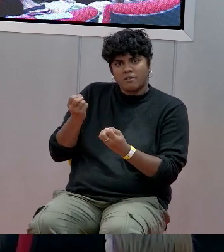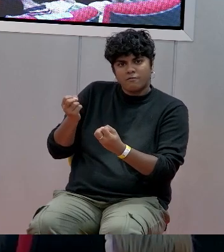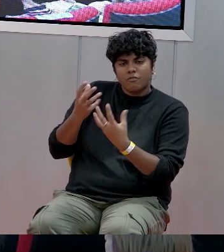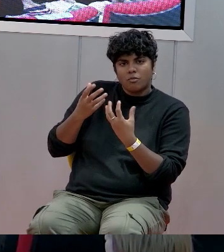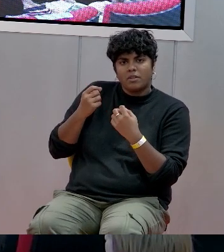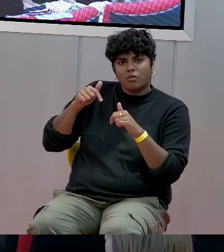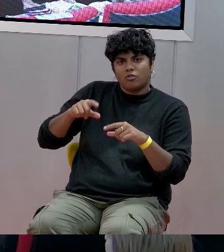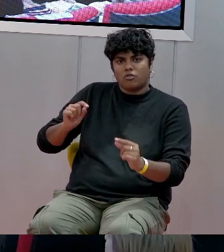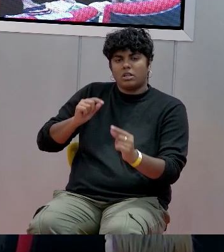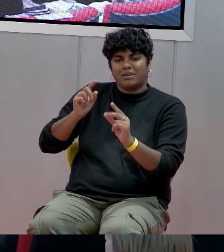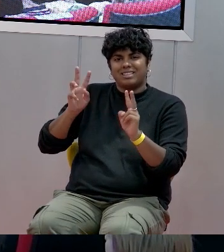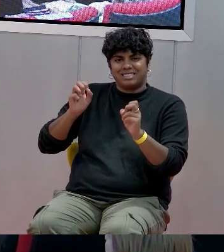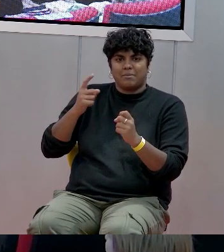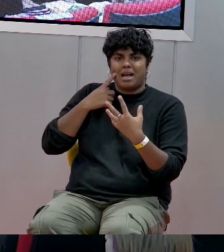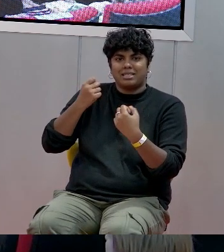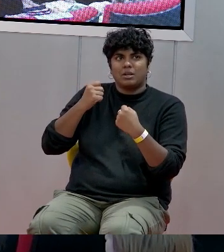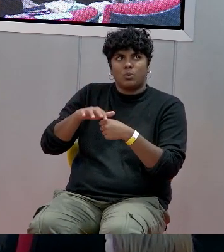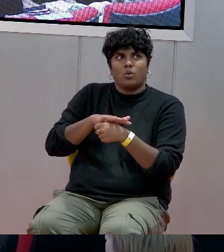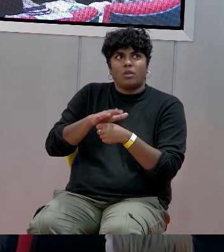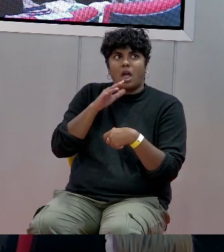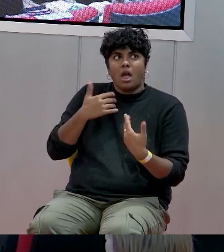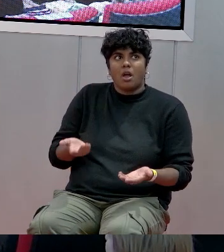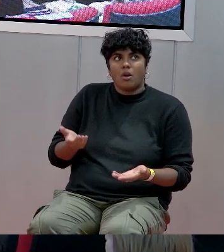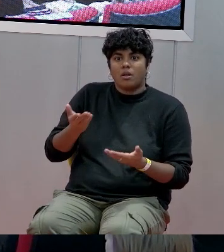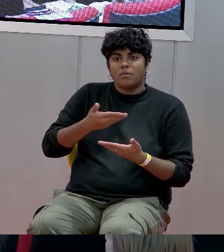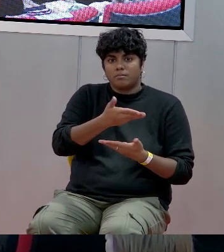esta mesa de salud y os invitamos